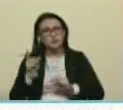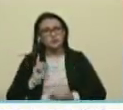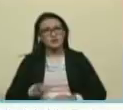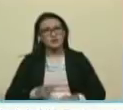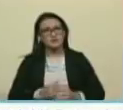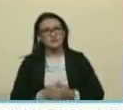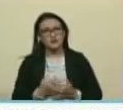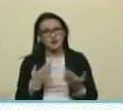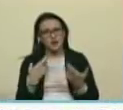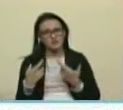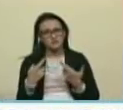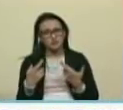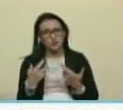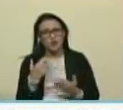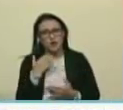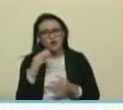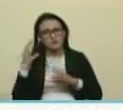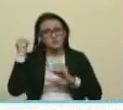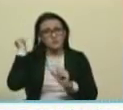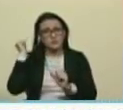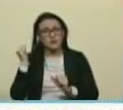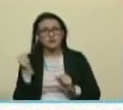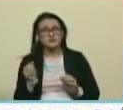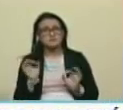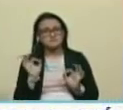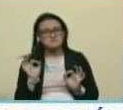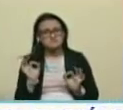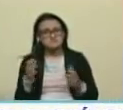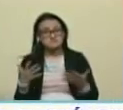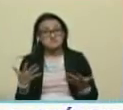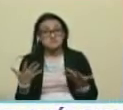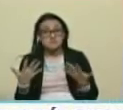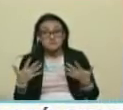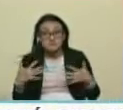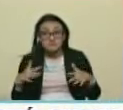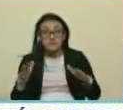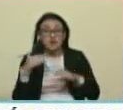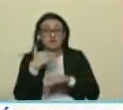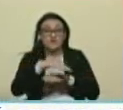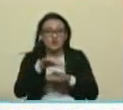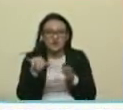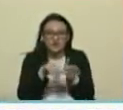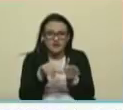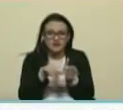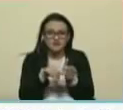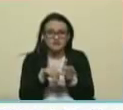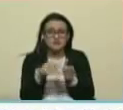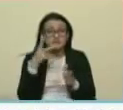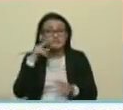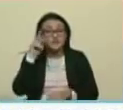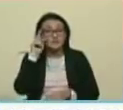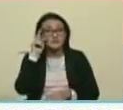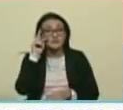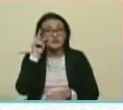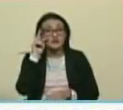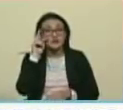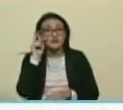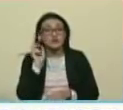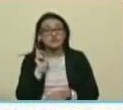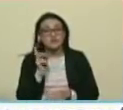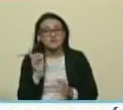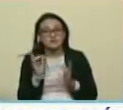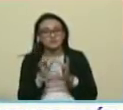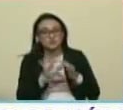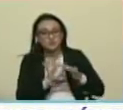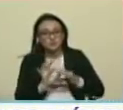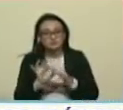Tienen que establecerse algún mínimo de relaciones diplomáticas para que al menos la frontera, que es una frontera demasiado viva, puedan mantenerse algún tipo de